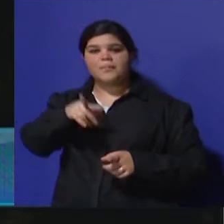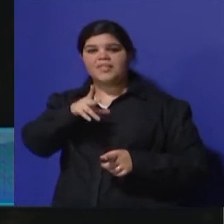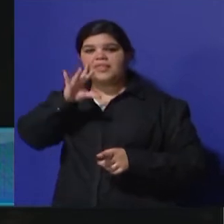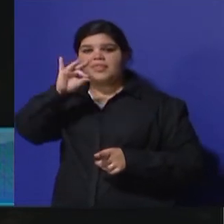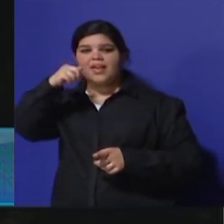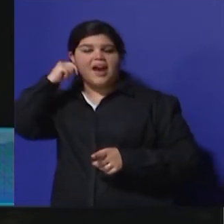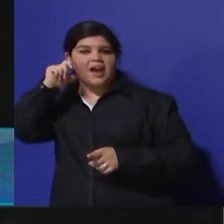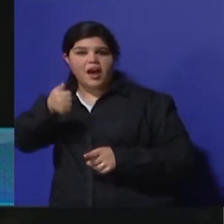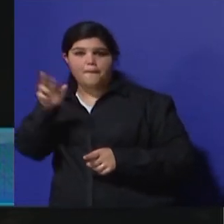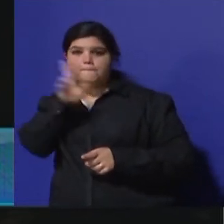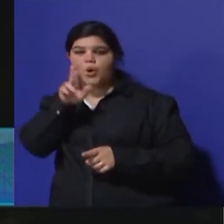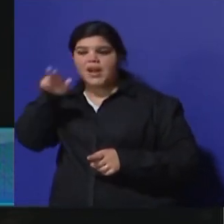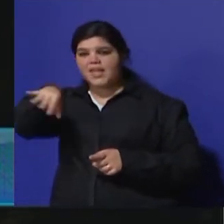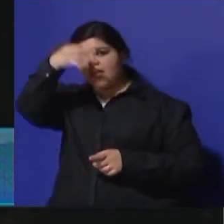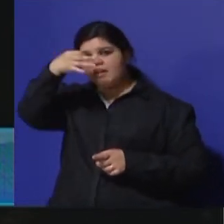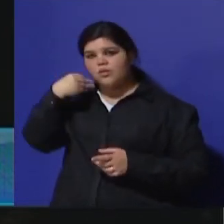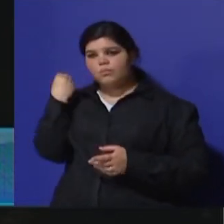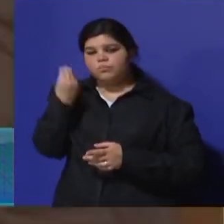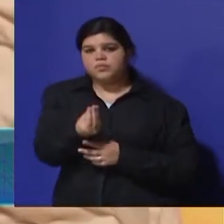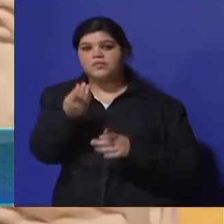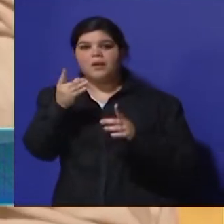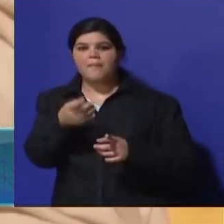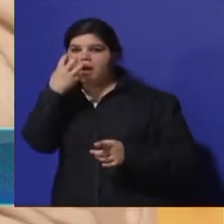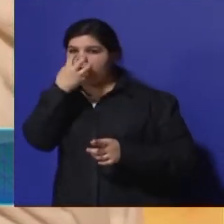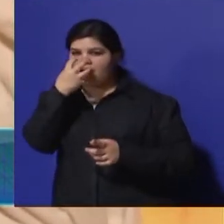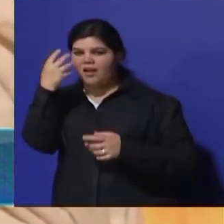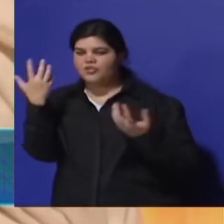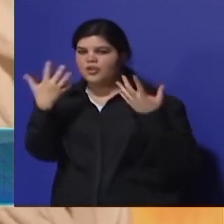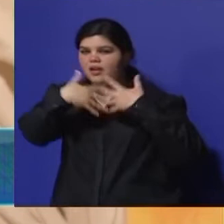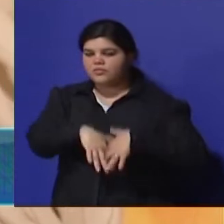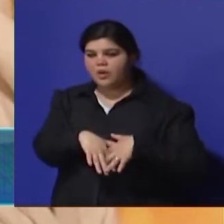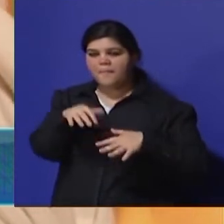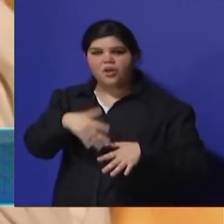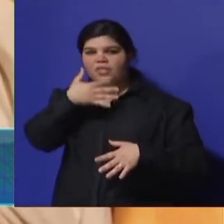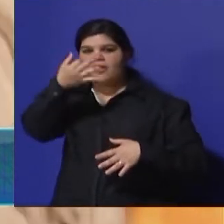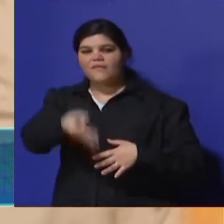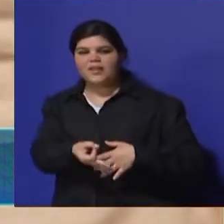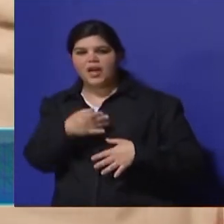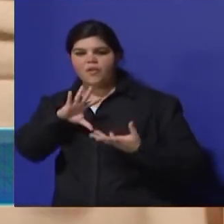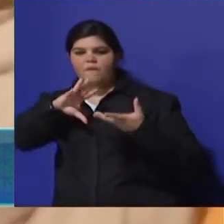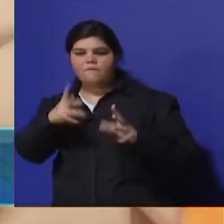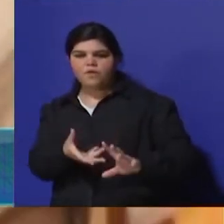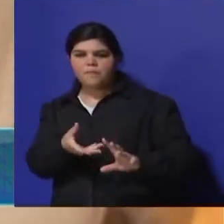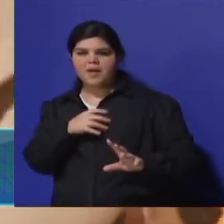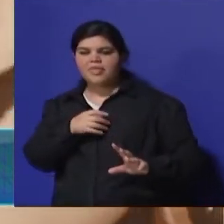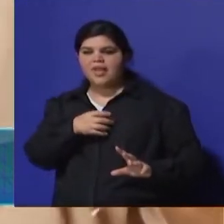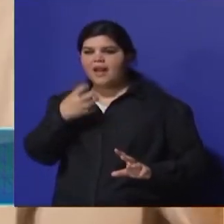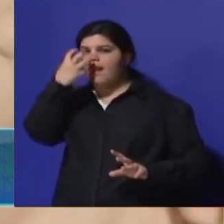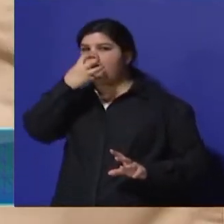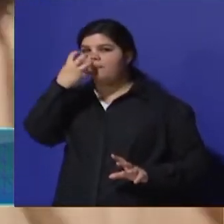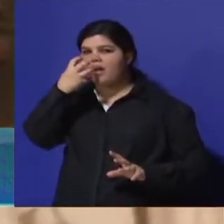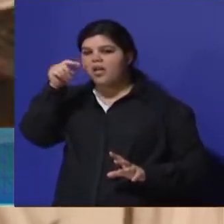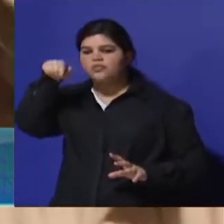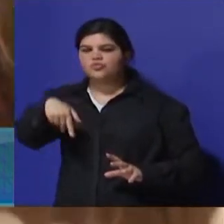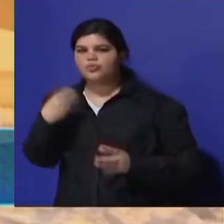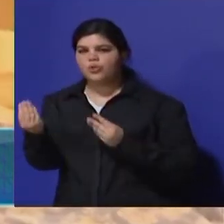de este unipersonal con base de clown, pero está tirado hacia lo bufonesco, es decir, hacia lo más oscuro de ese payaso del clown. La propuesta